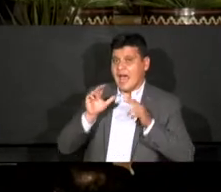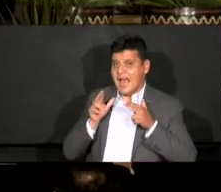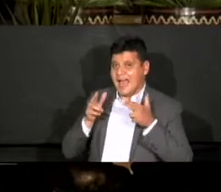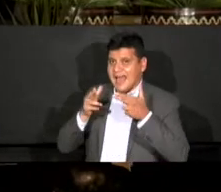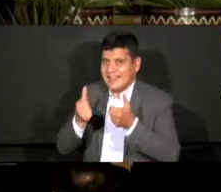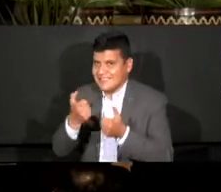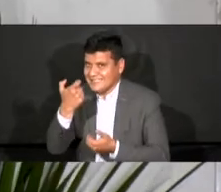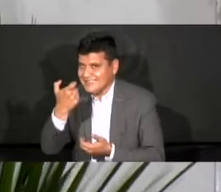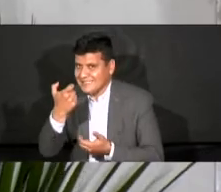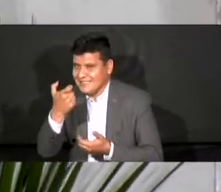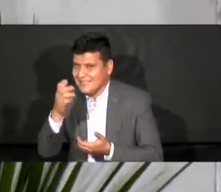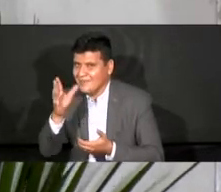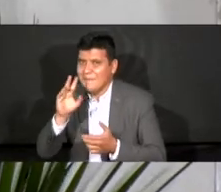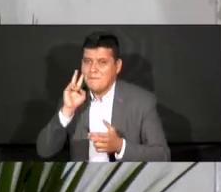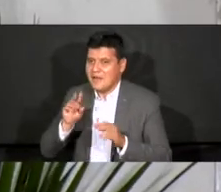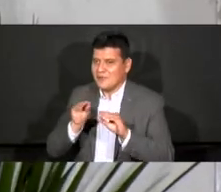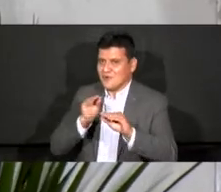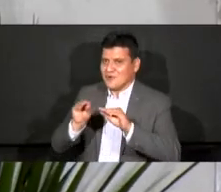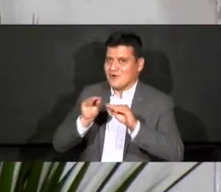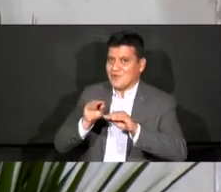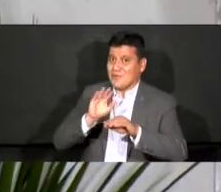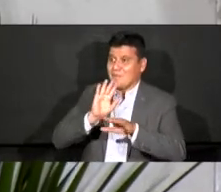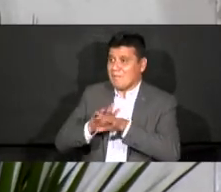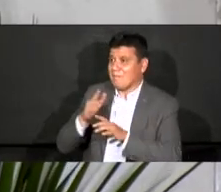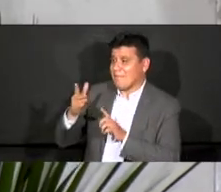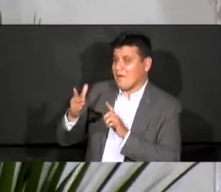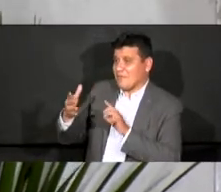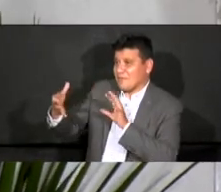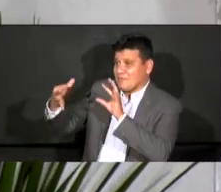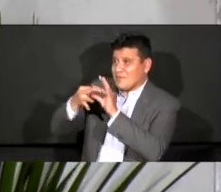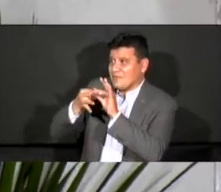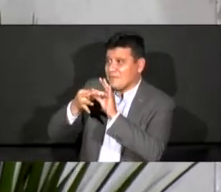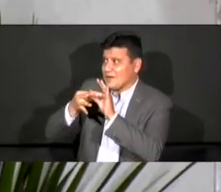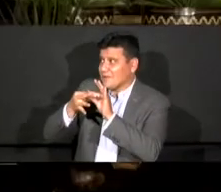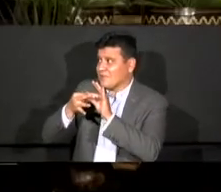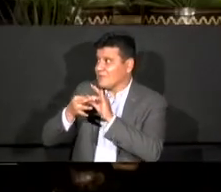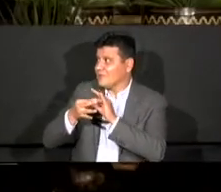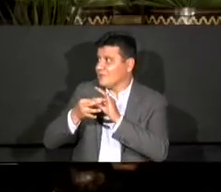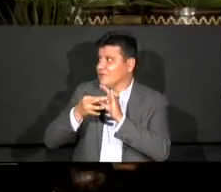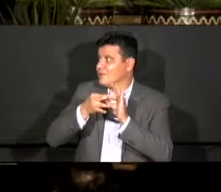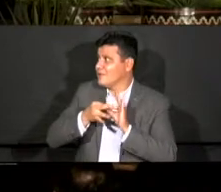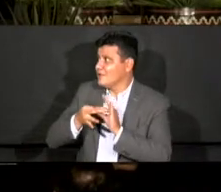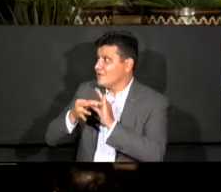federales. Décimo, eso lo escuchamos bien, ¿verdad?